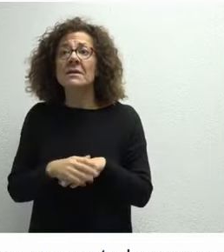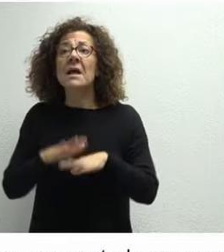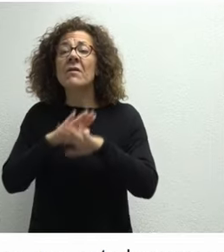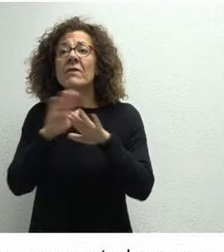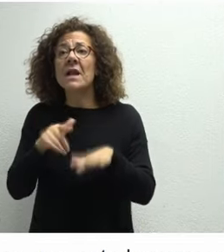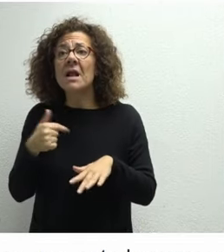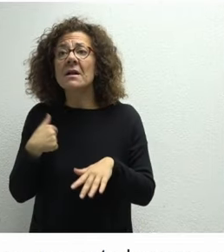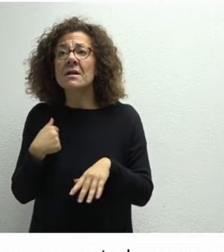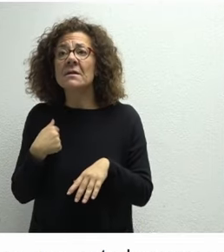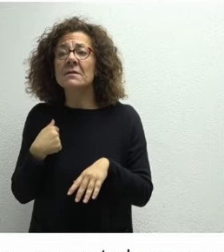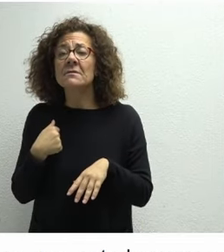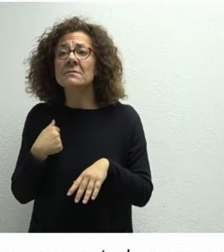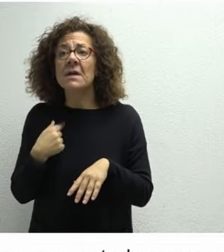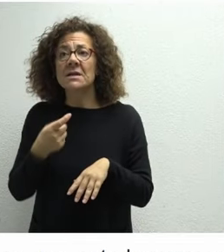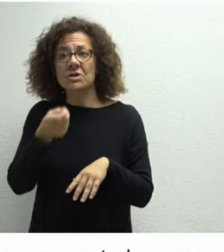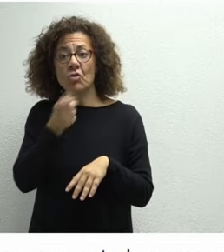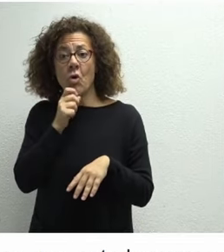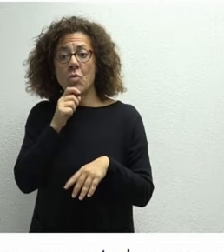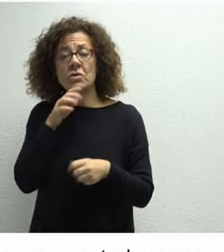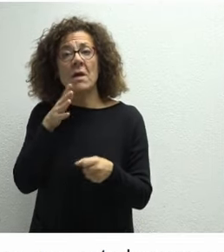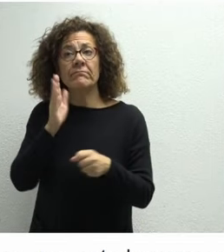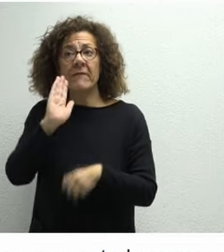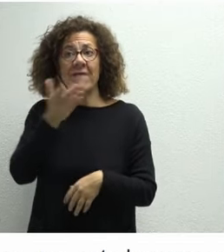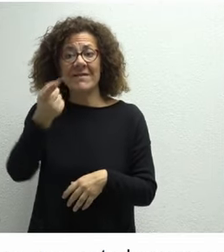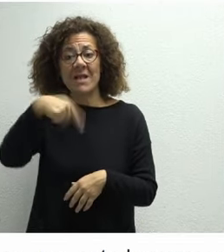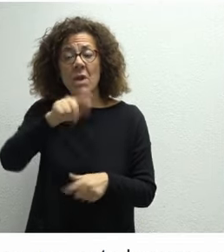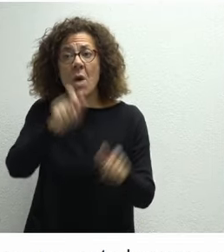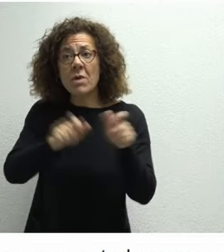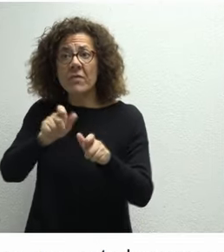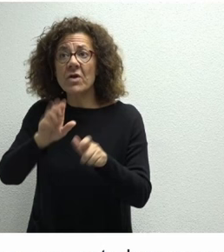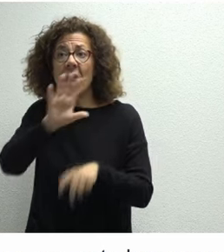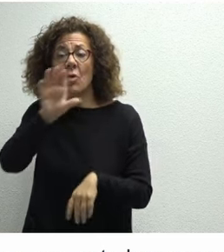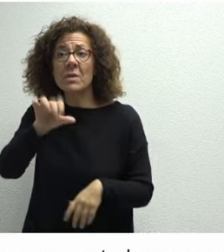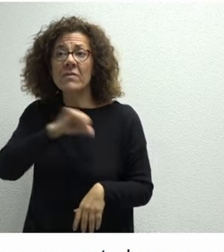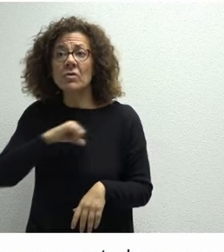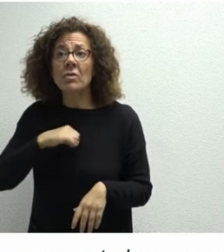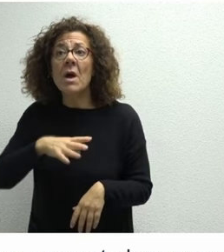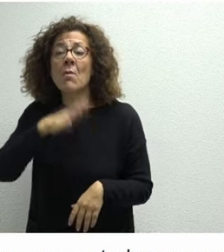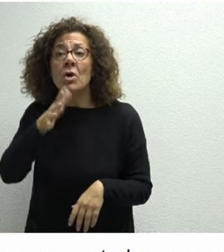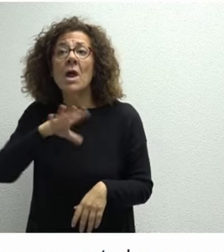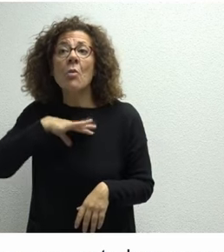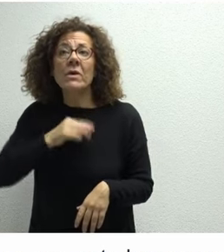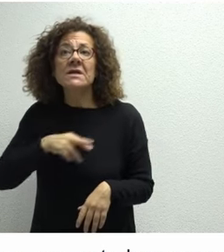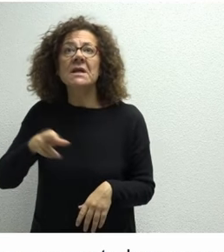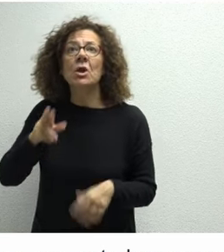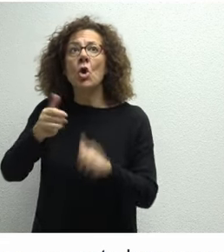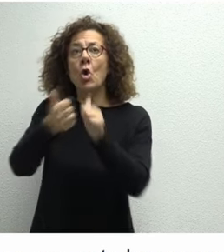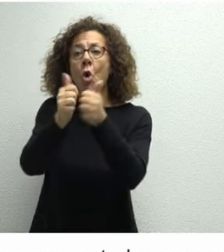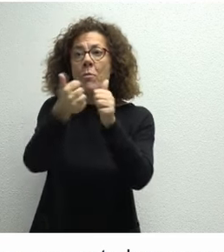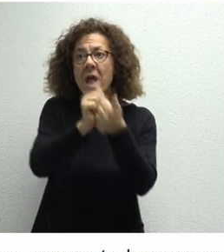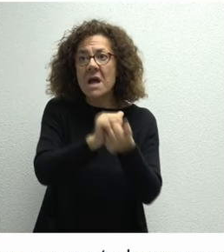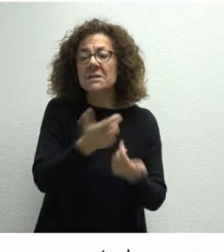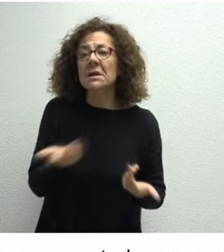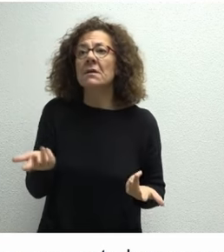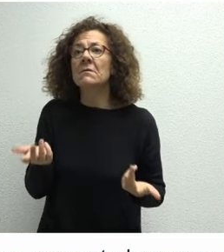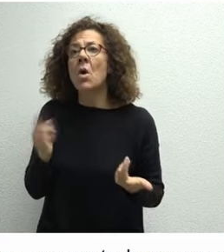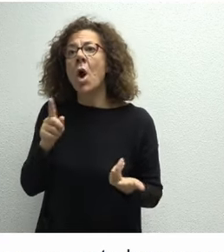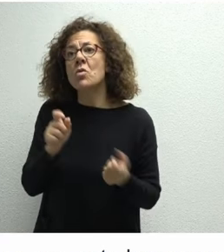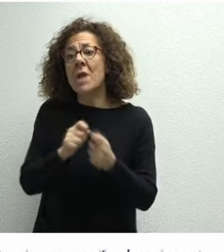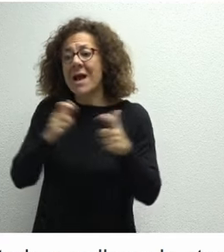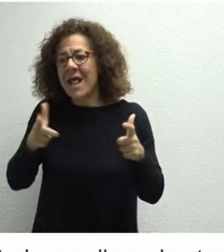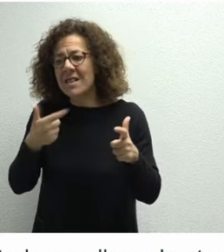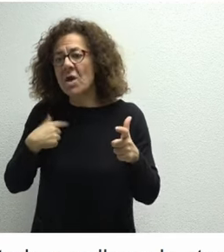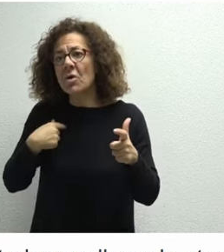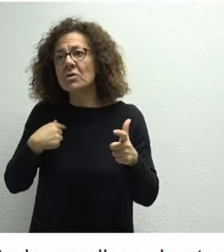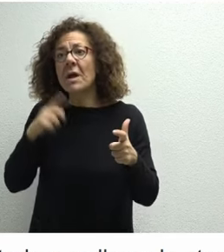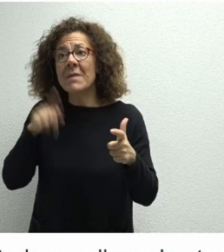extendiendo en la en la población en la comunidad Autónoma porque bueno pueda ser replicable una experiencia tan concreta como la nuestra con otras entidades